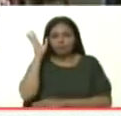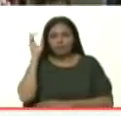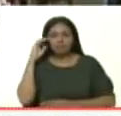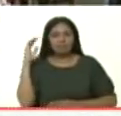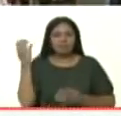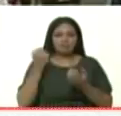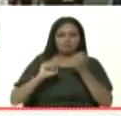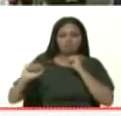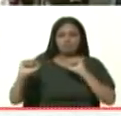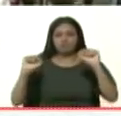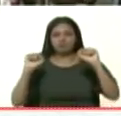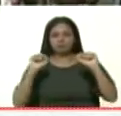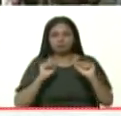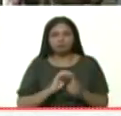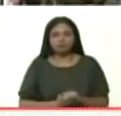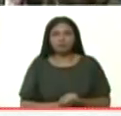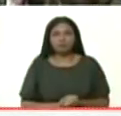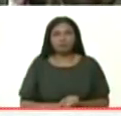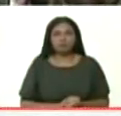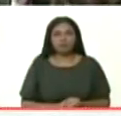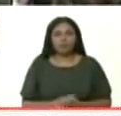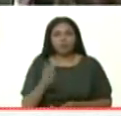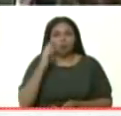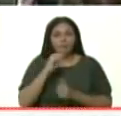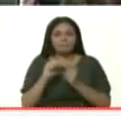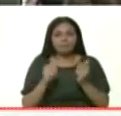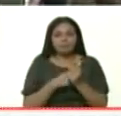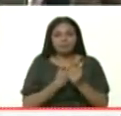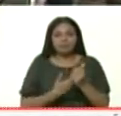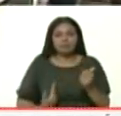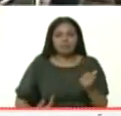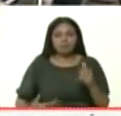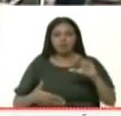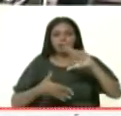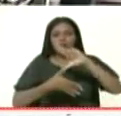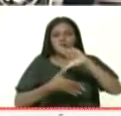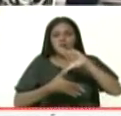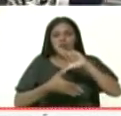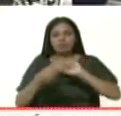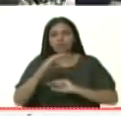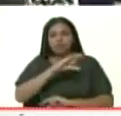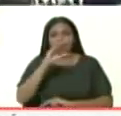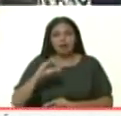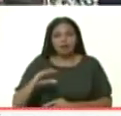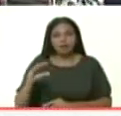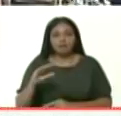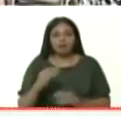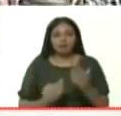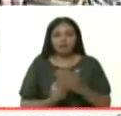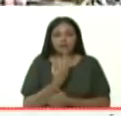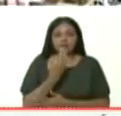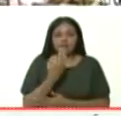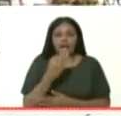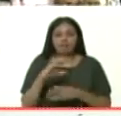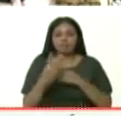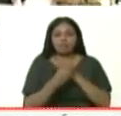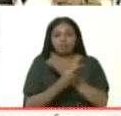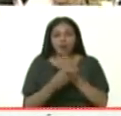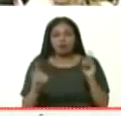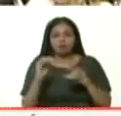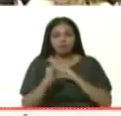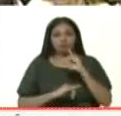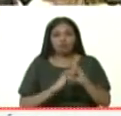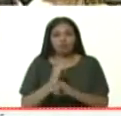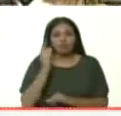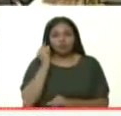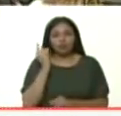rebeldía. Gloria Inés Ramírez, vicepresidenta para América Latina y el Caribe de la Federación Democrática Internacional de